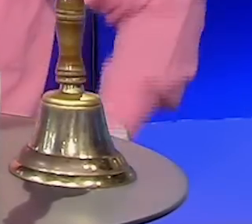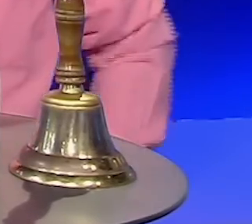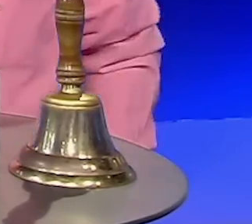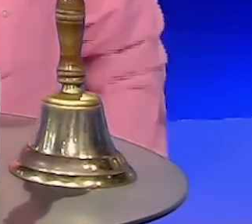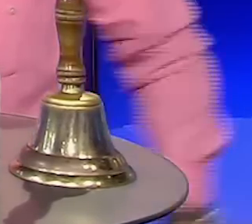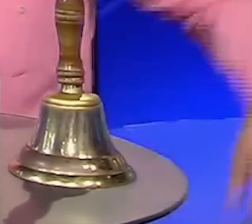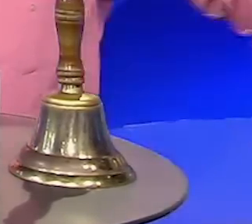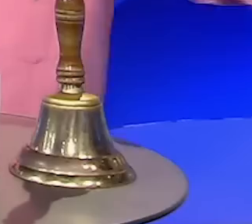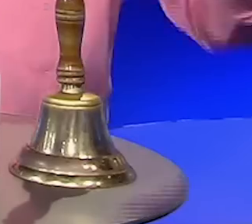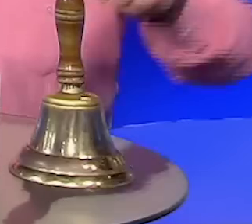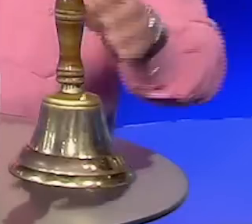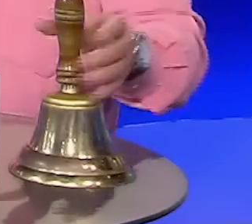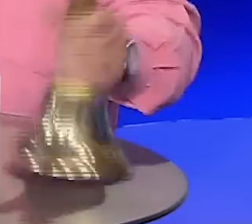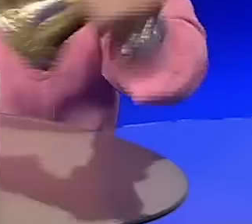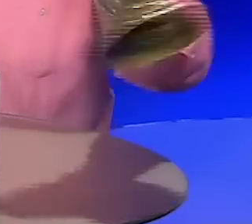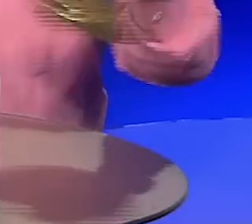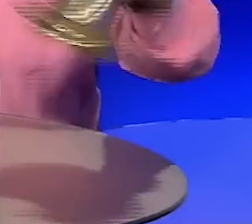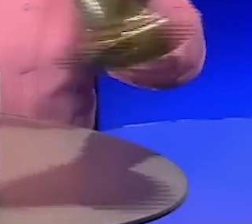asquerosos.